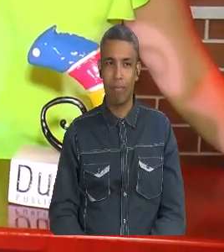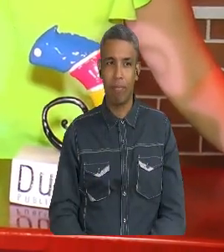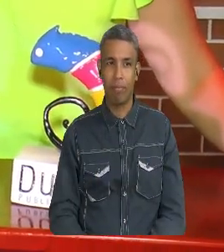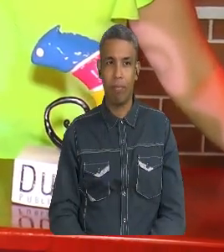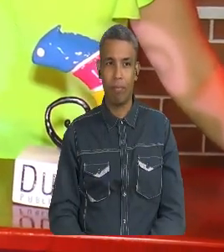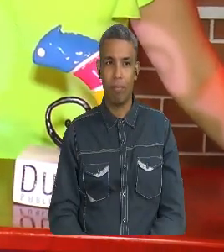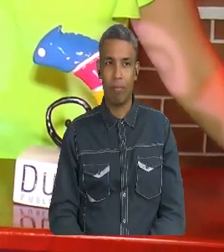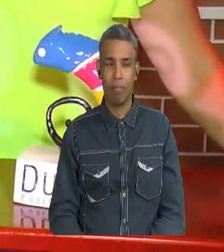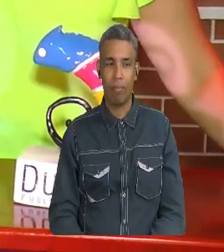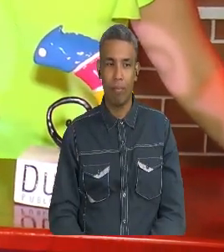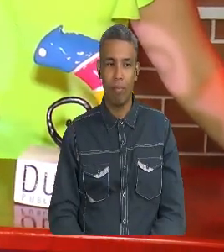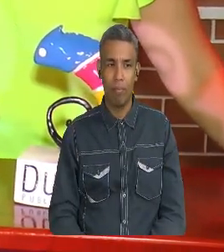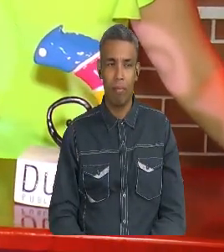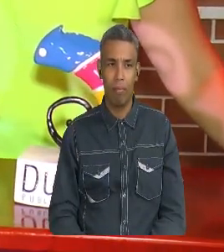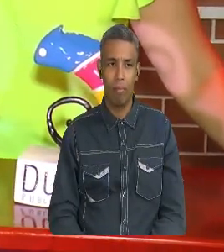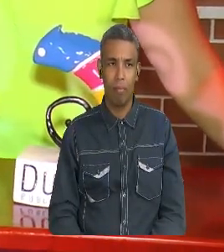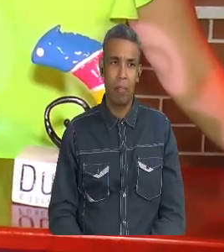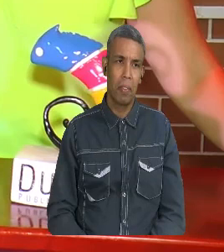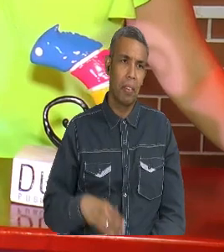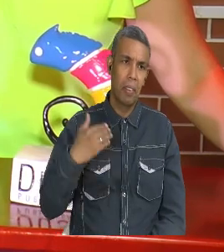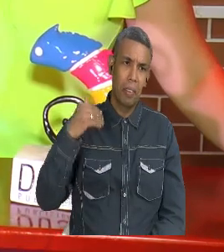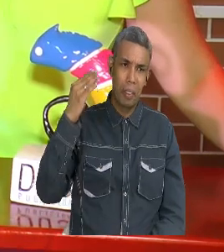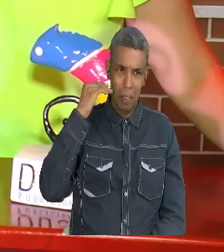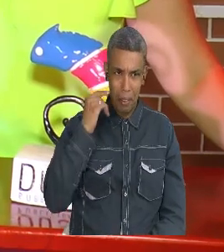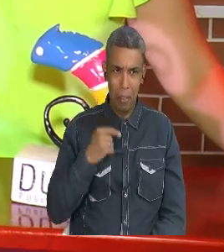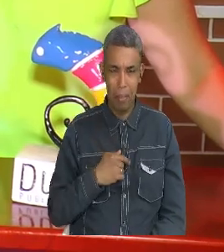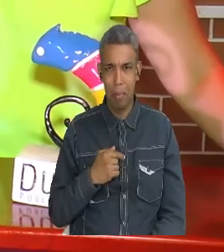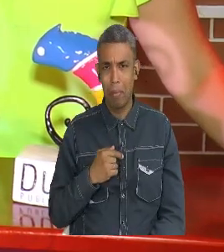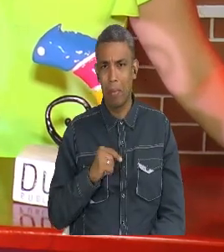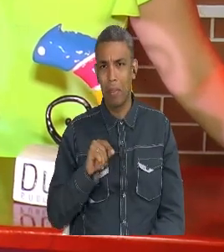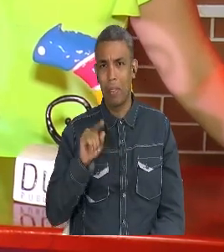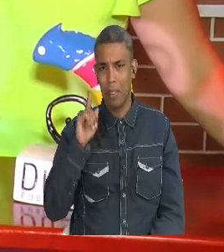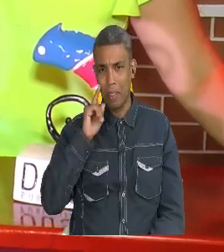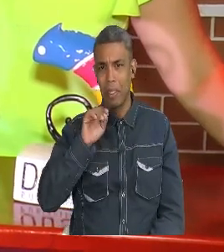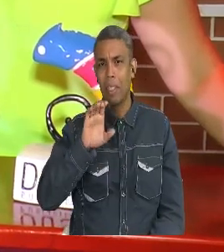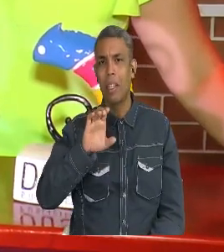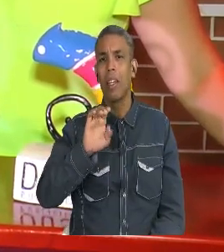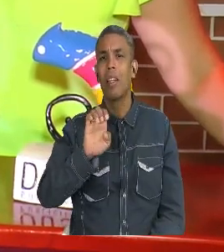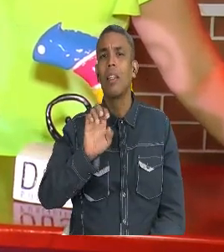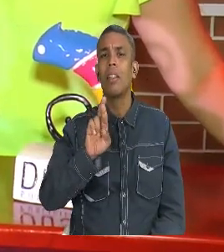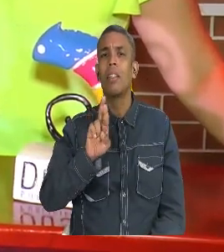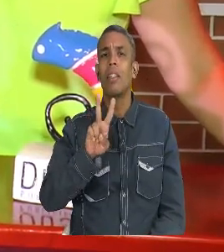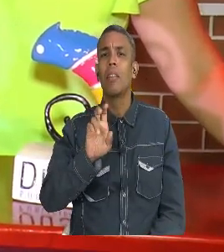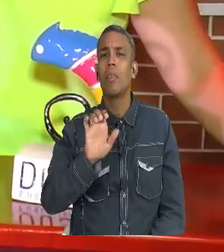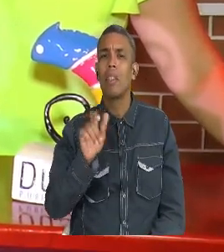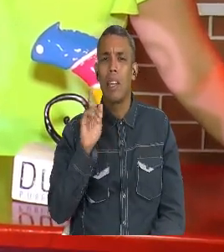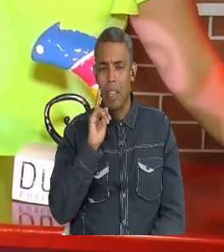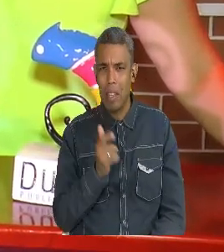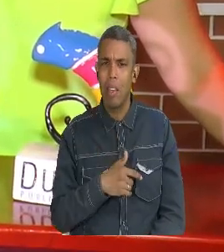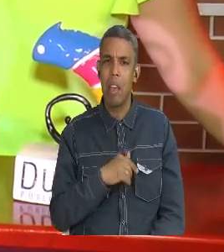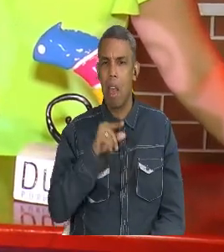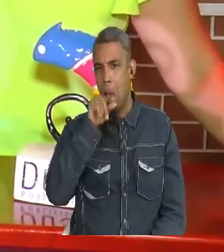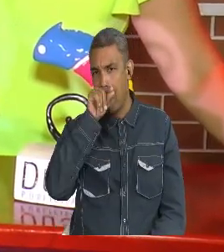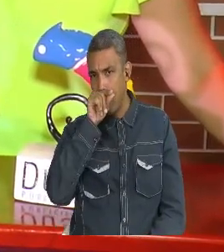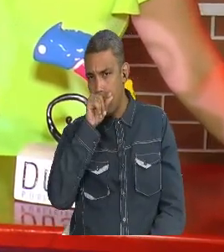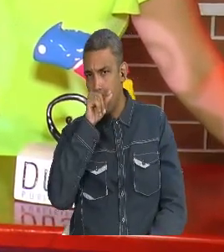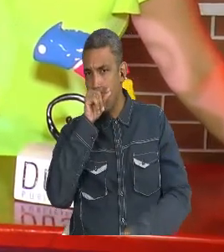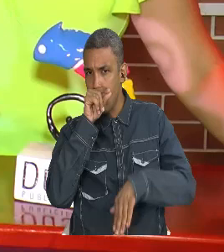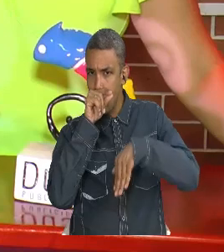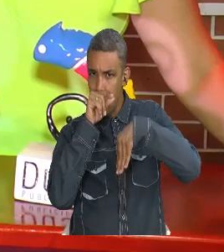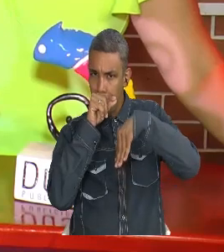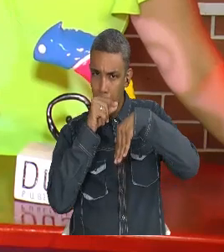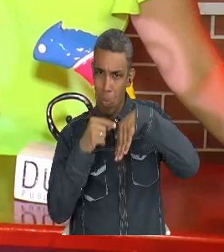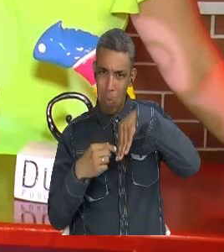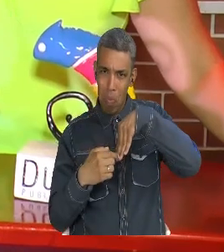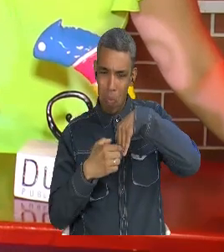totalmente invitados todos los barranqueños a la cervecería a que disfruten nuestros platos, nuestras alitas, nuestras hamburguesas, nuestras empanaditas,